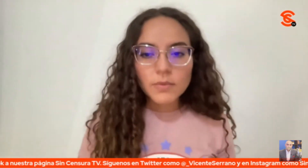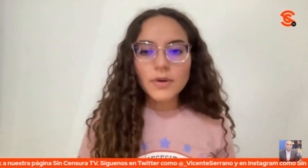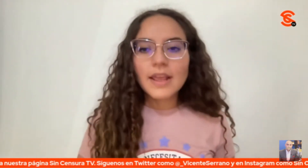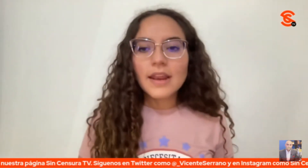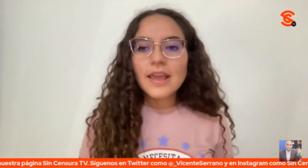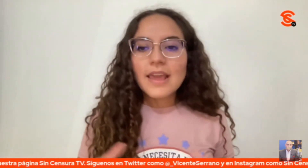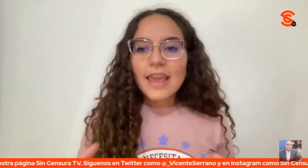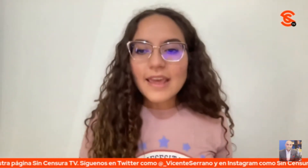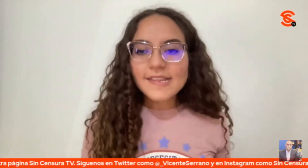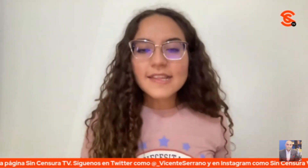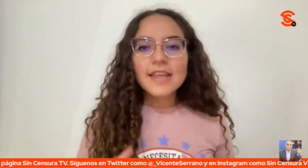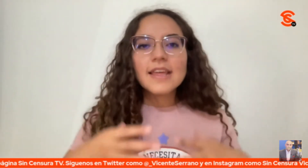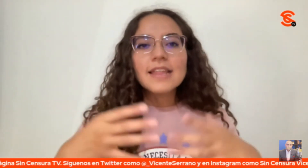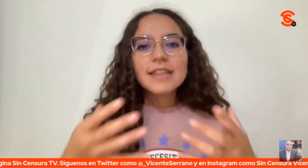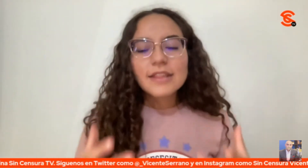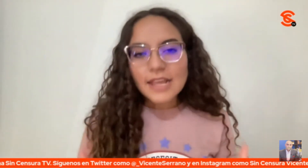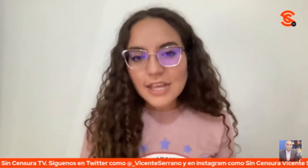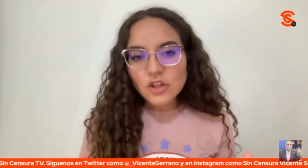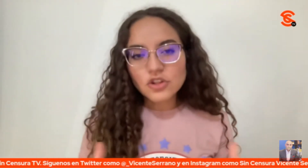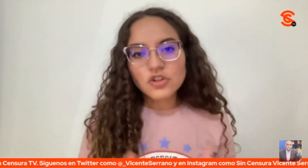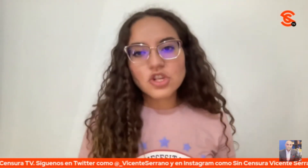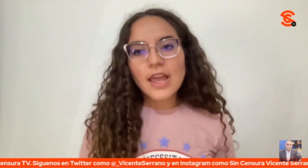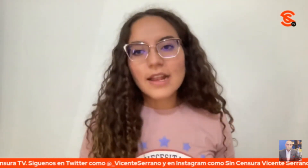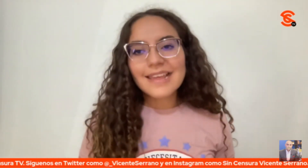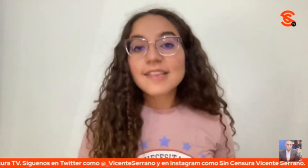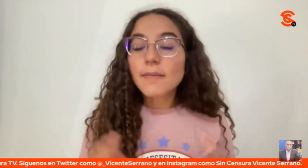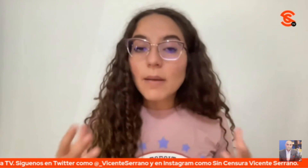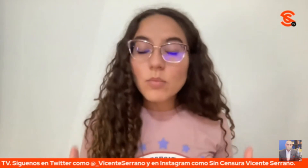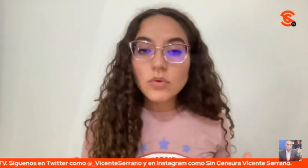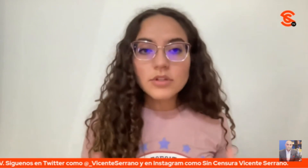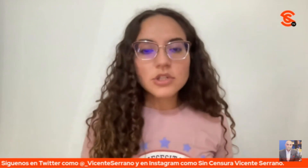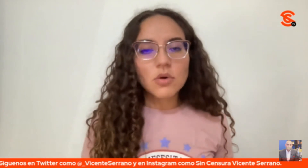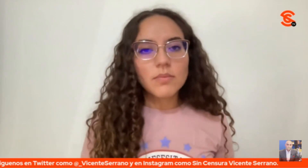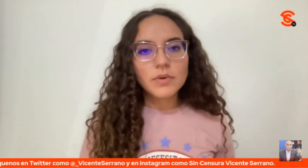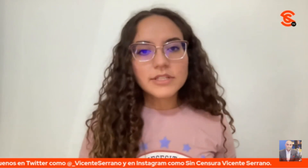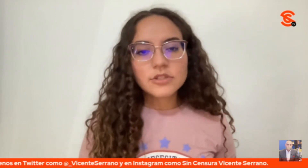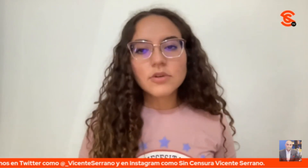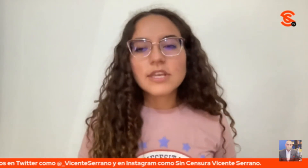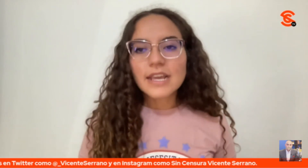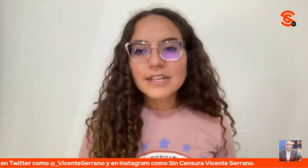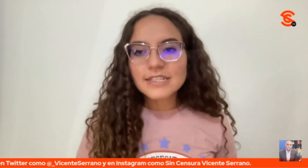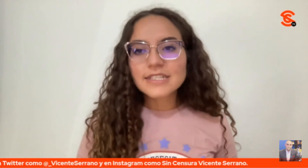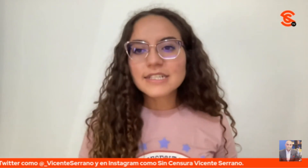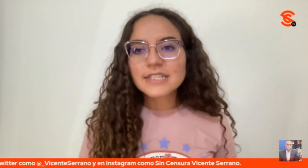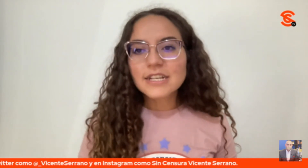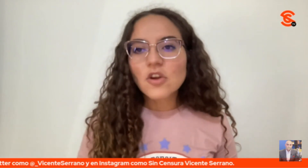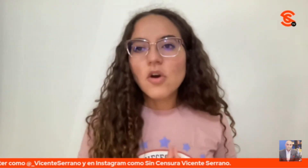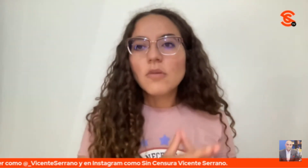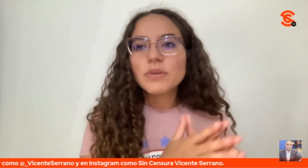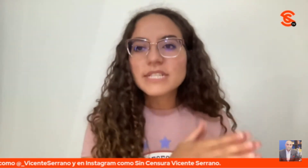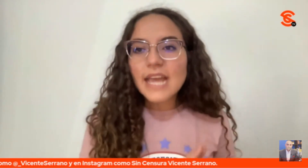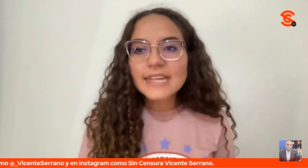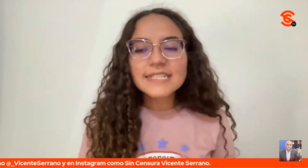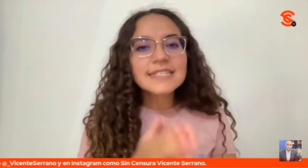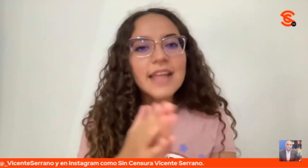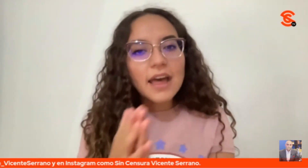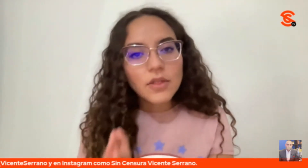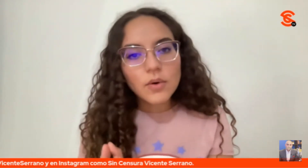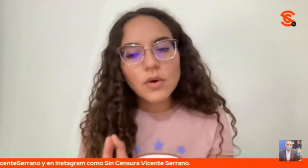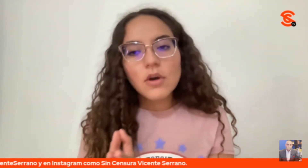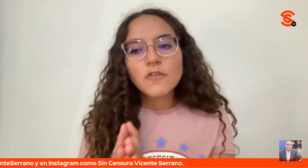componer, recomponer este tejido social que estaba muy descompuesto y que en este sexenio pues se